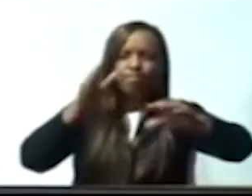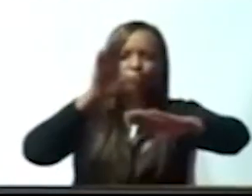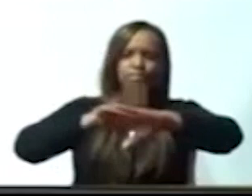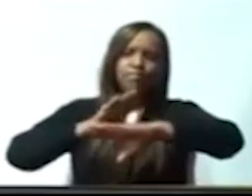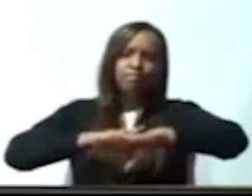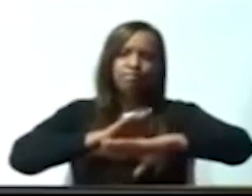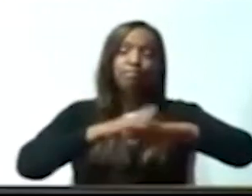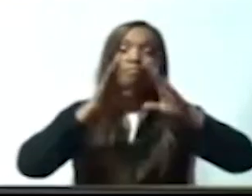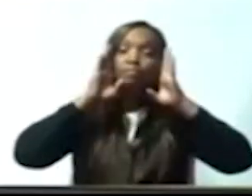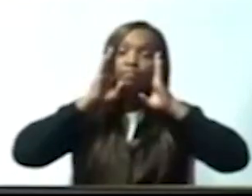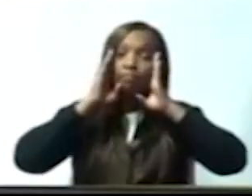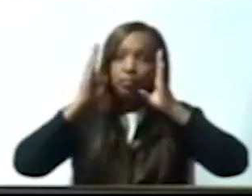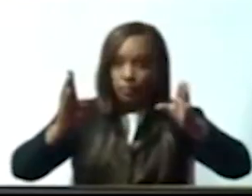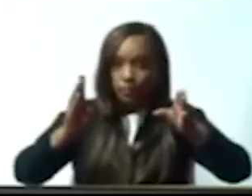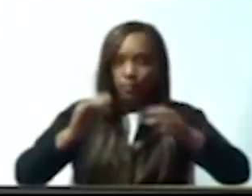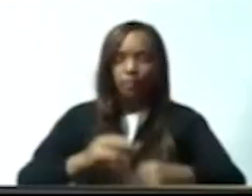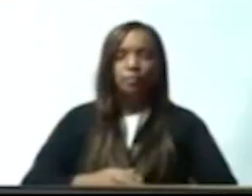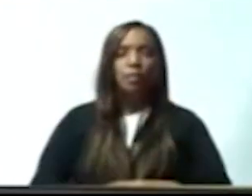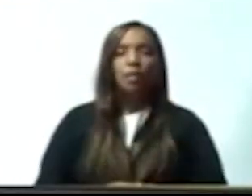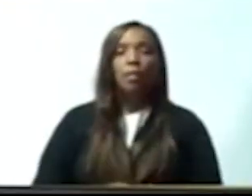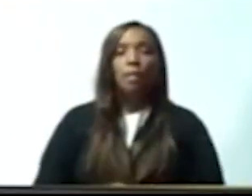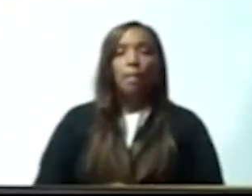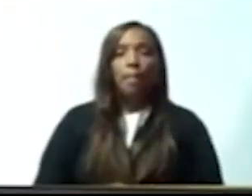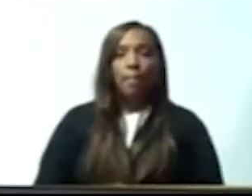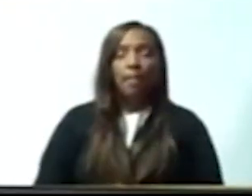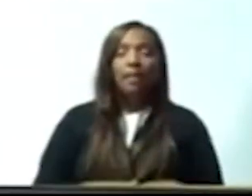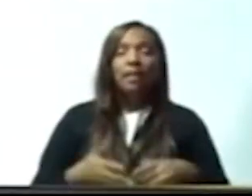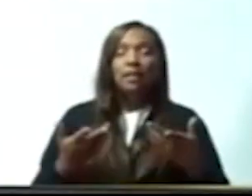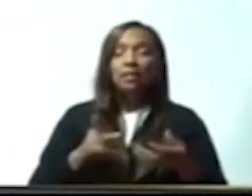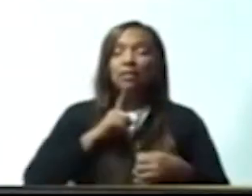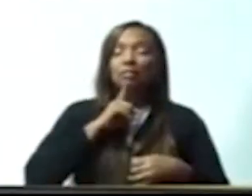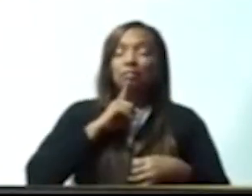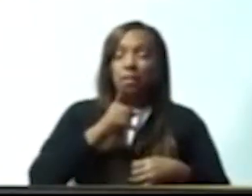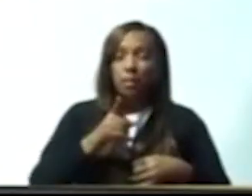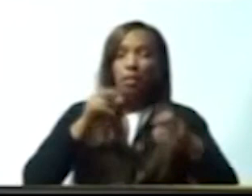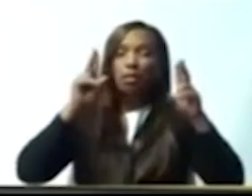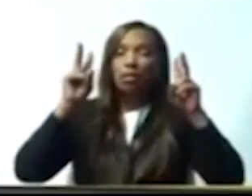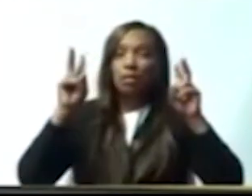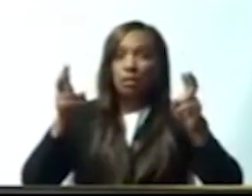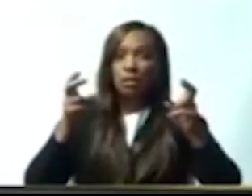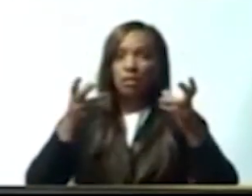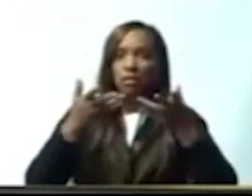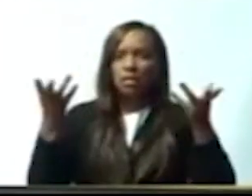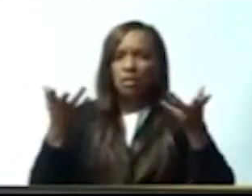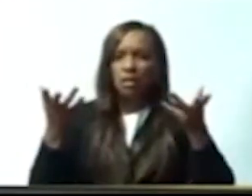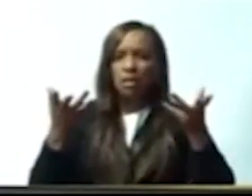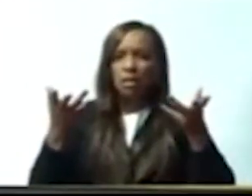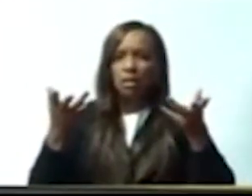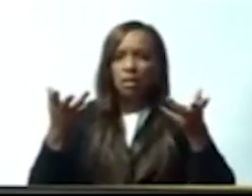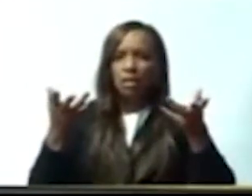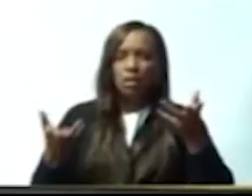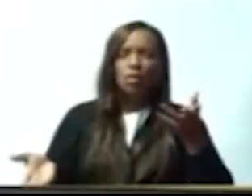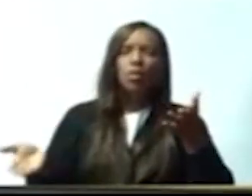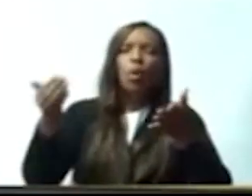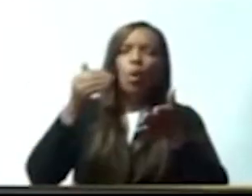en el último cuatrenio, valga la redundancia, que hemos estado aquí, ha sido recurrente, y es el tema de las dunas. Hoy yo